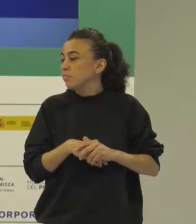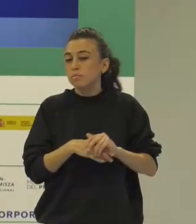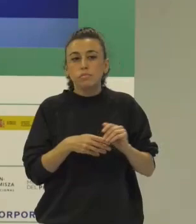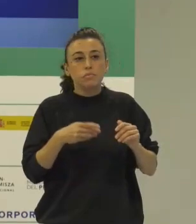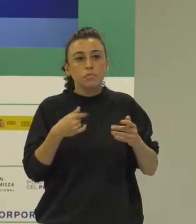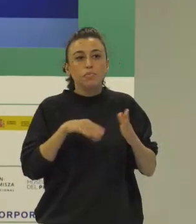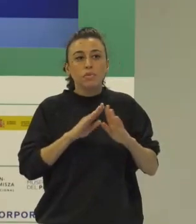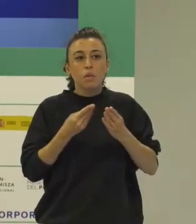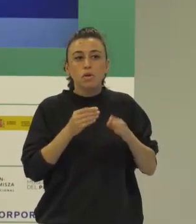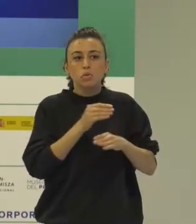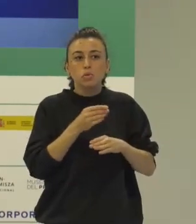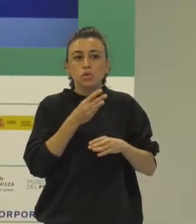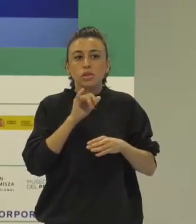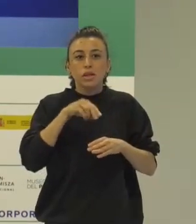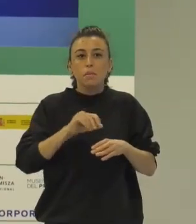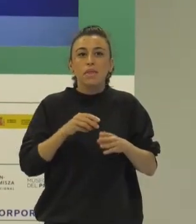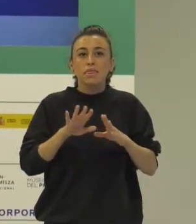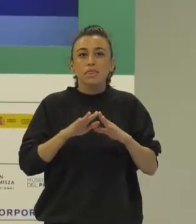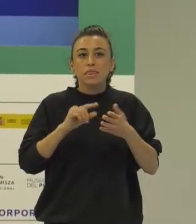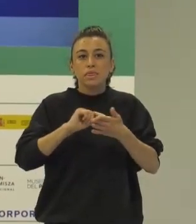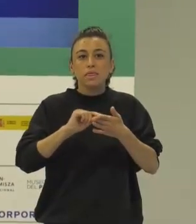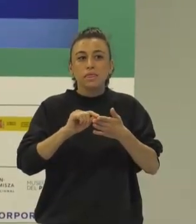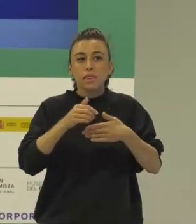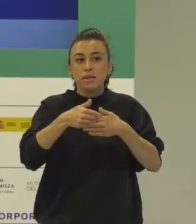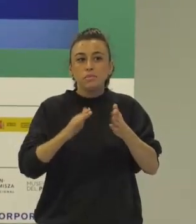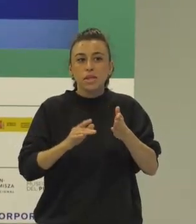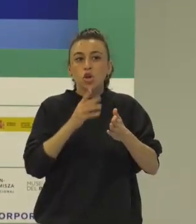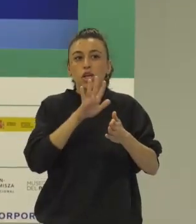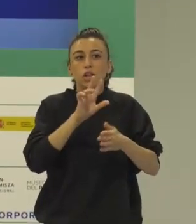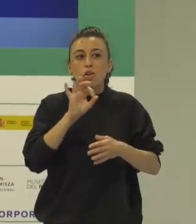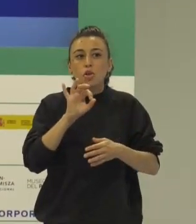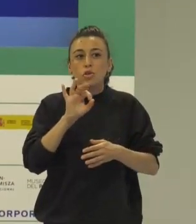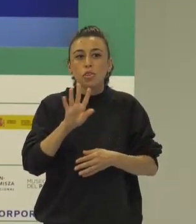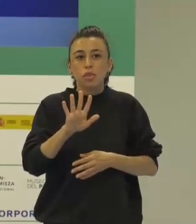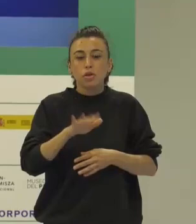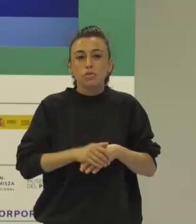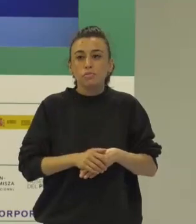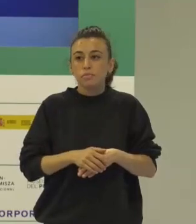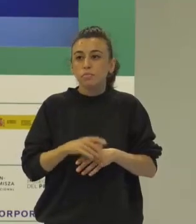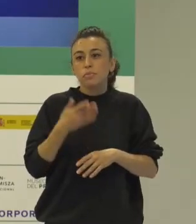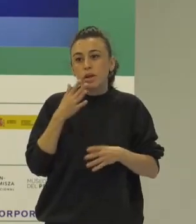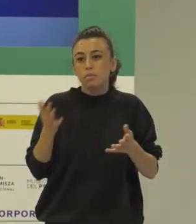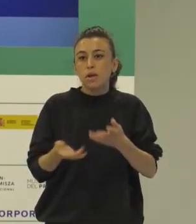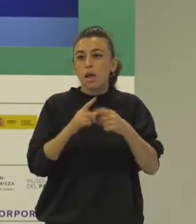Despacho 505. Y a seguir también a Kimi. Para que, una pregunta más por ahí, decían. Ajá, un señor. La última de todas, venga.